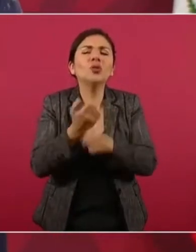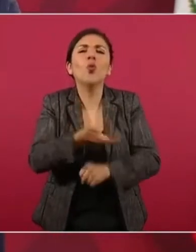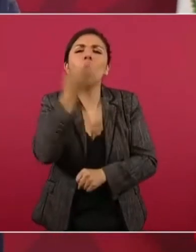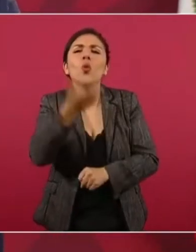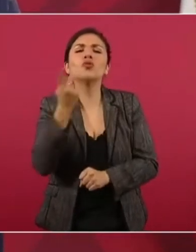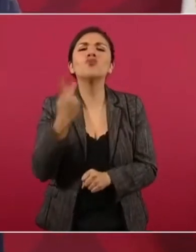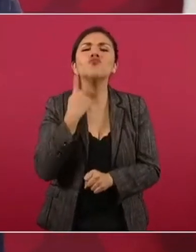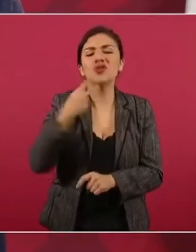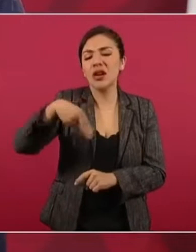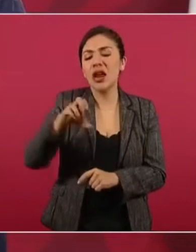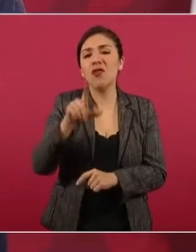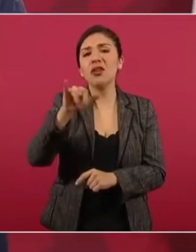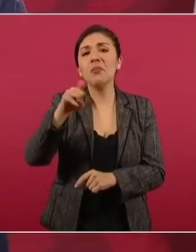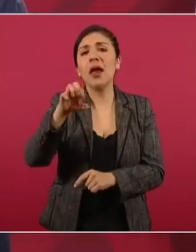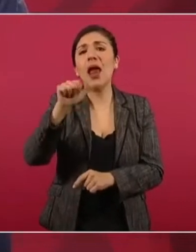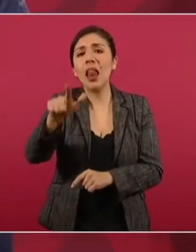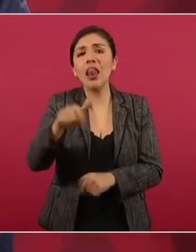neoliberal.